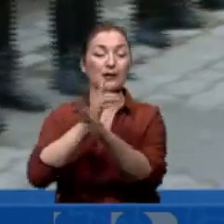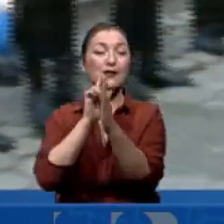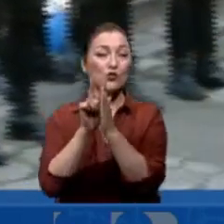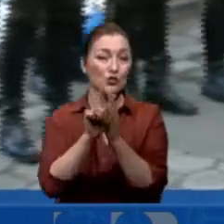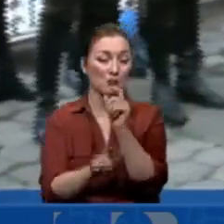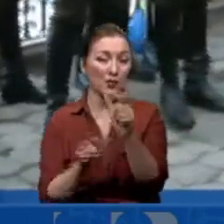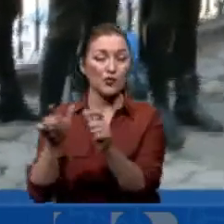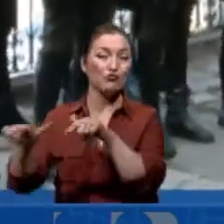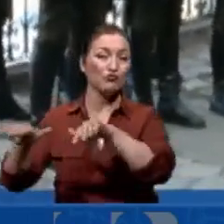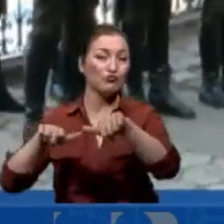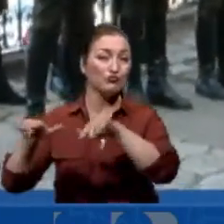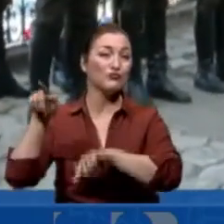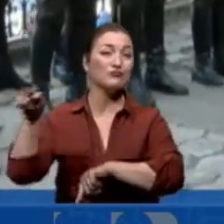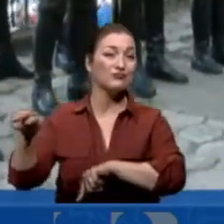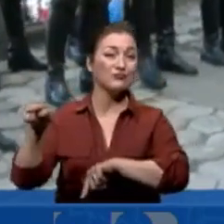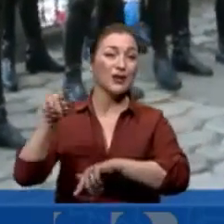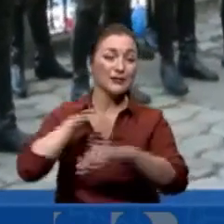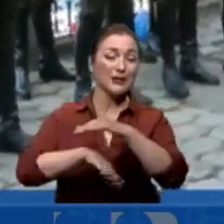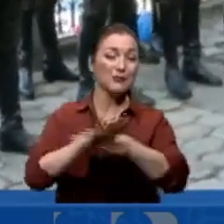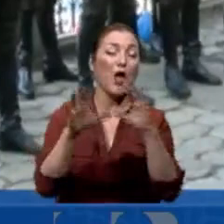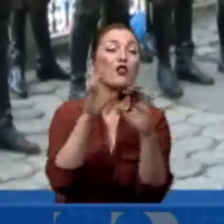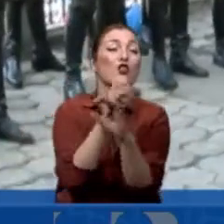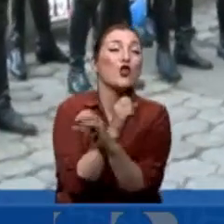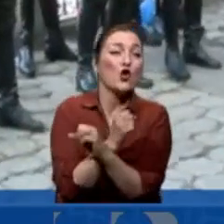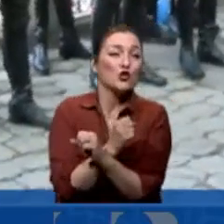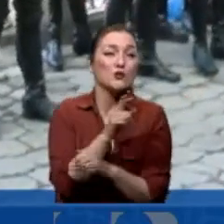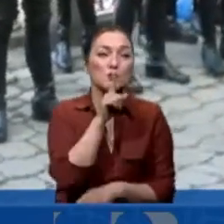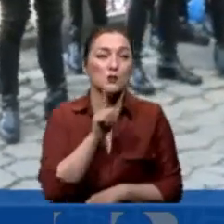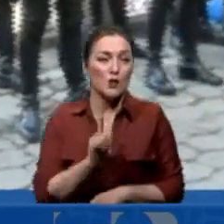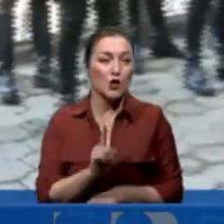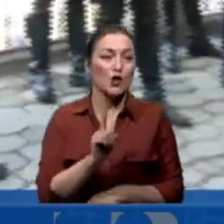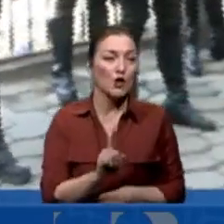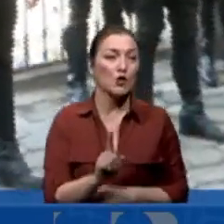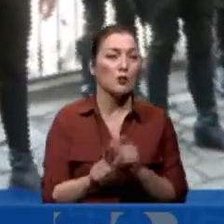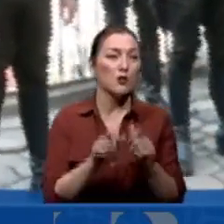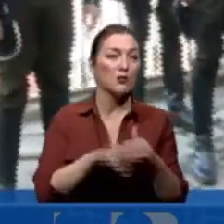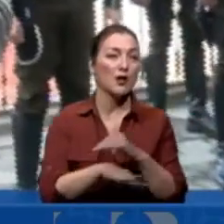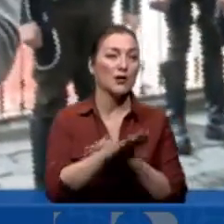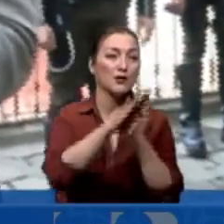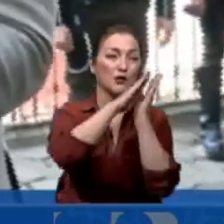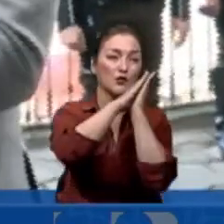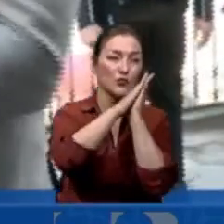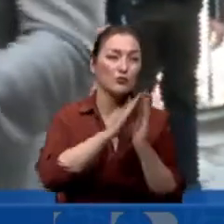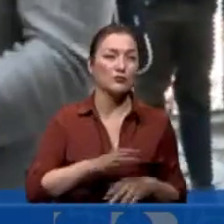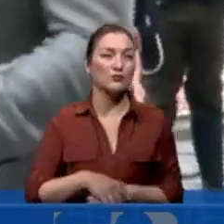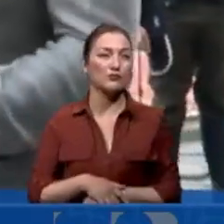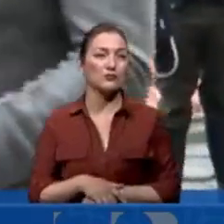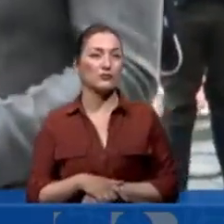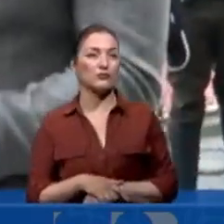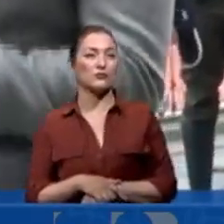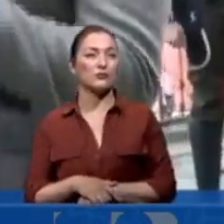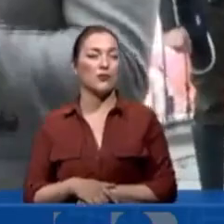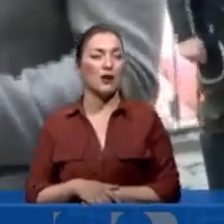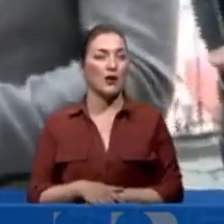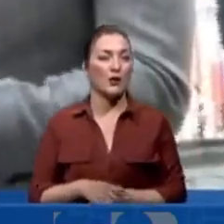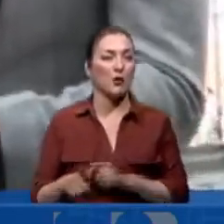moradores de acá de este sector que están ingresando en horas de la noche varios ciudadanos a portar ciudadanos que no sé a qué se